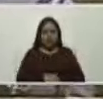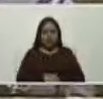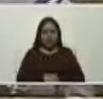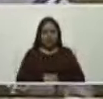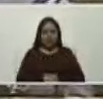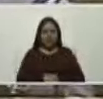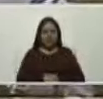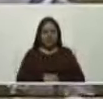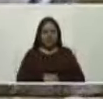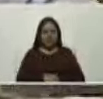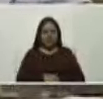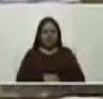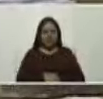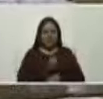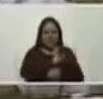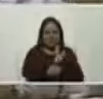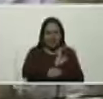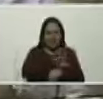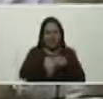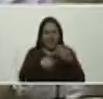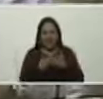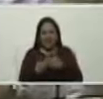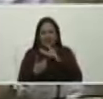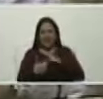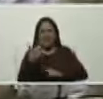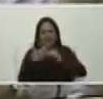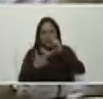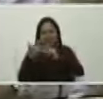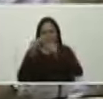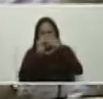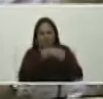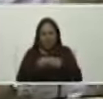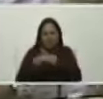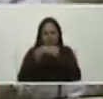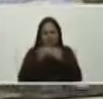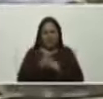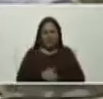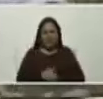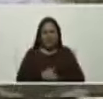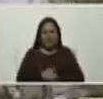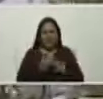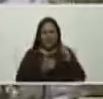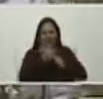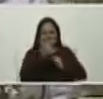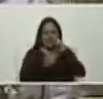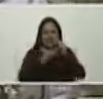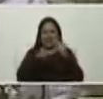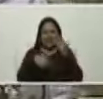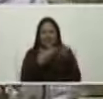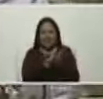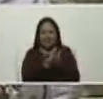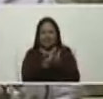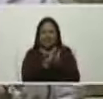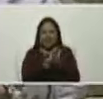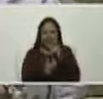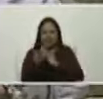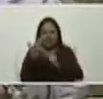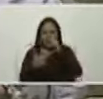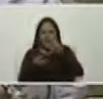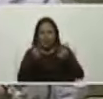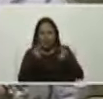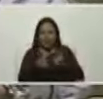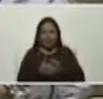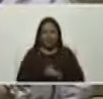de la emergencia a la reconstrucción. De la reconstrucción a la construcción de lo nuevo. Faltan